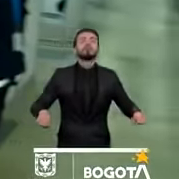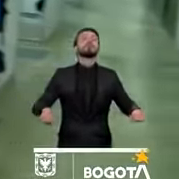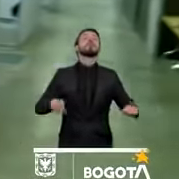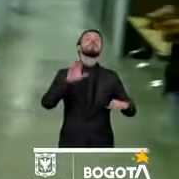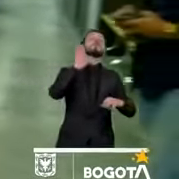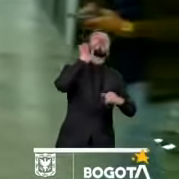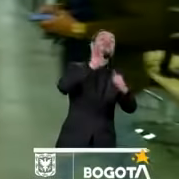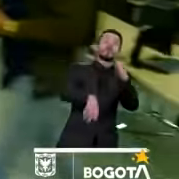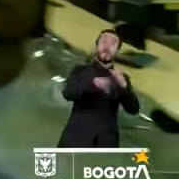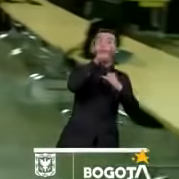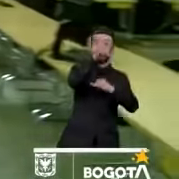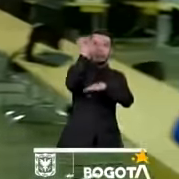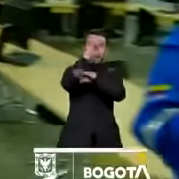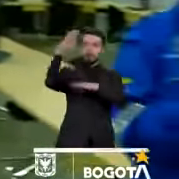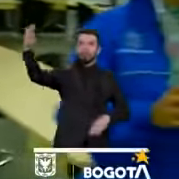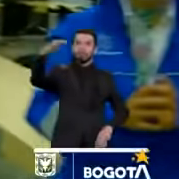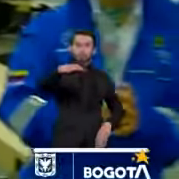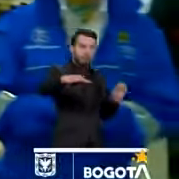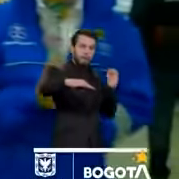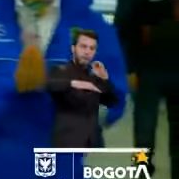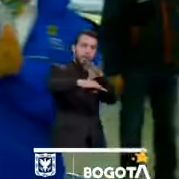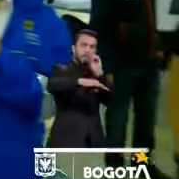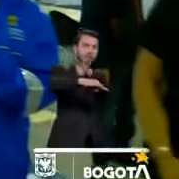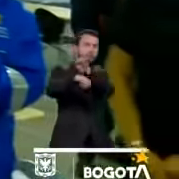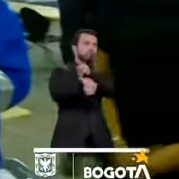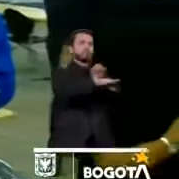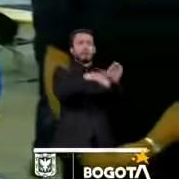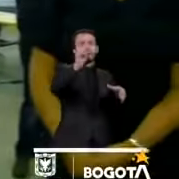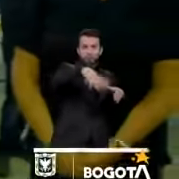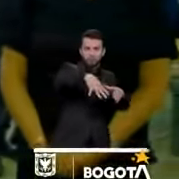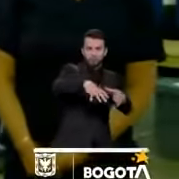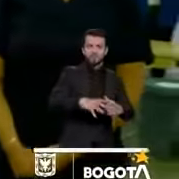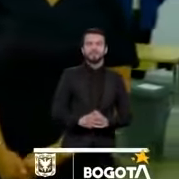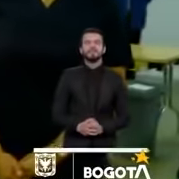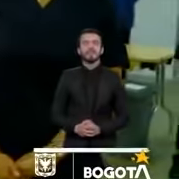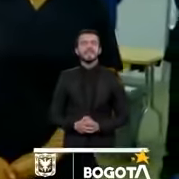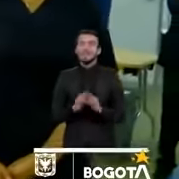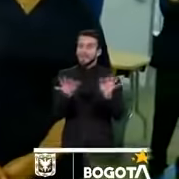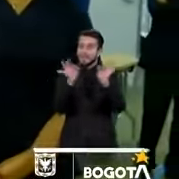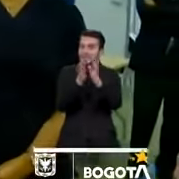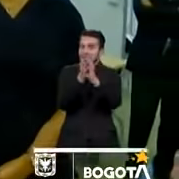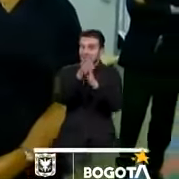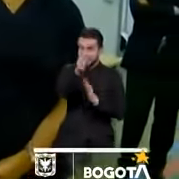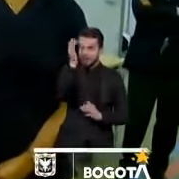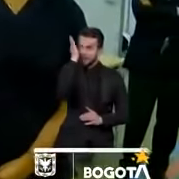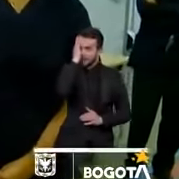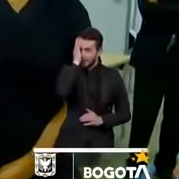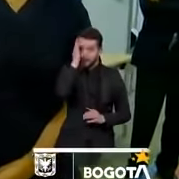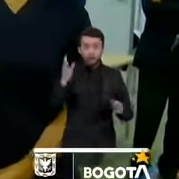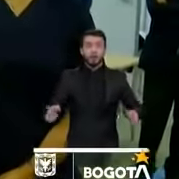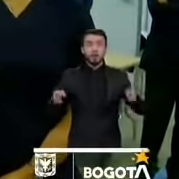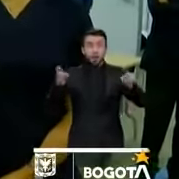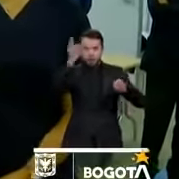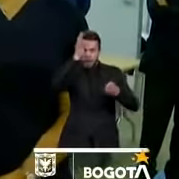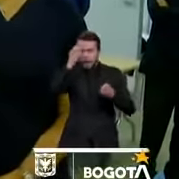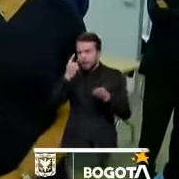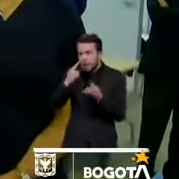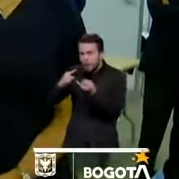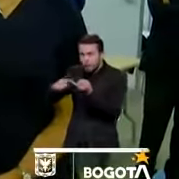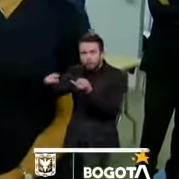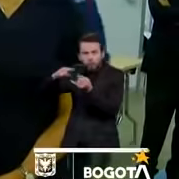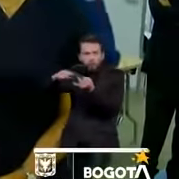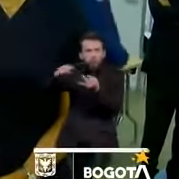todos estos detalles técnicos son muy importantes porque son los que nos aseguran mantener, aunque sea un centro hospitalario transitorio, no quiere